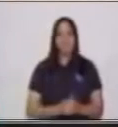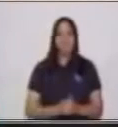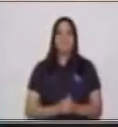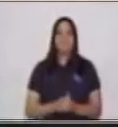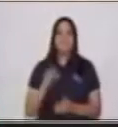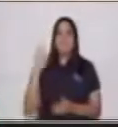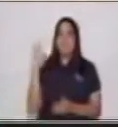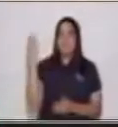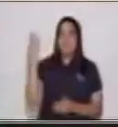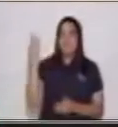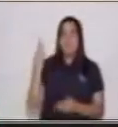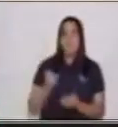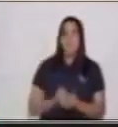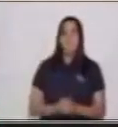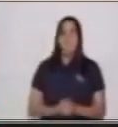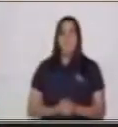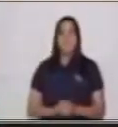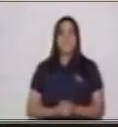La siguiente,